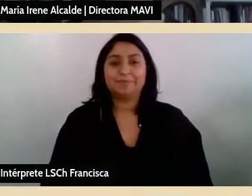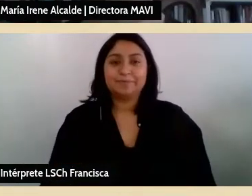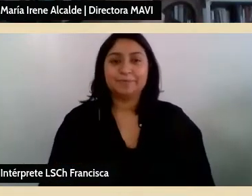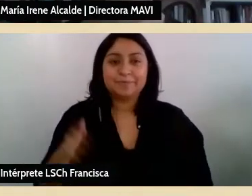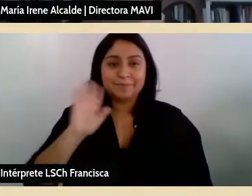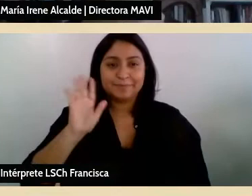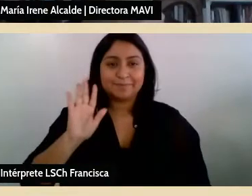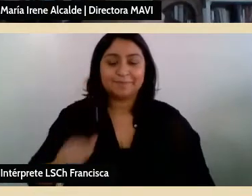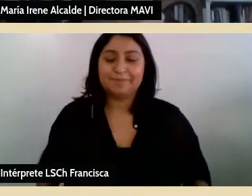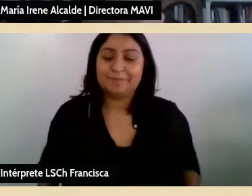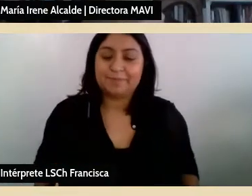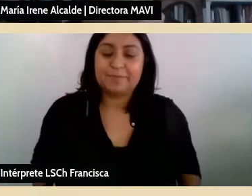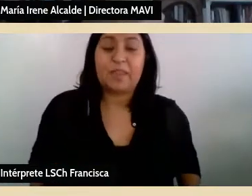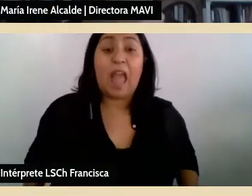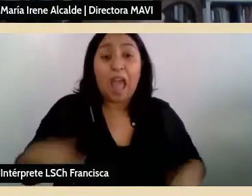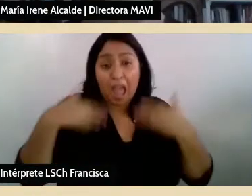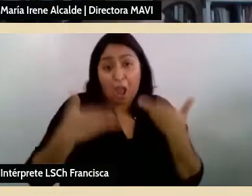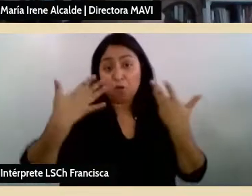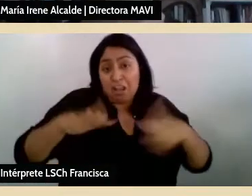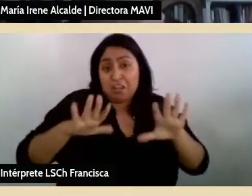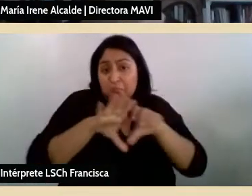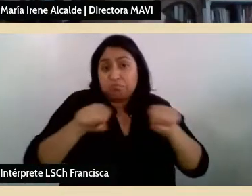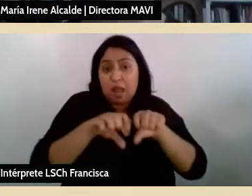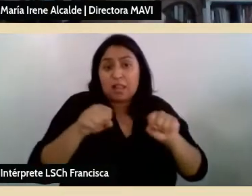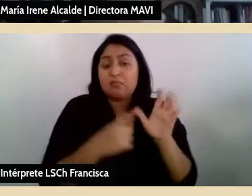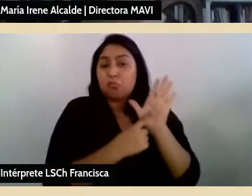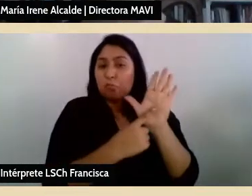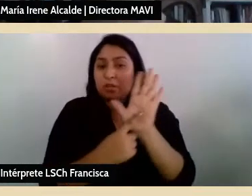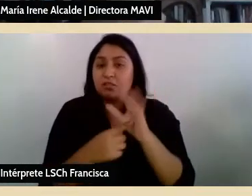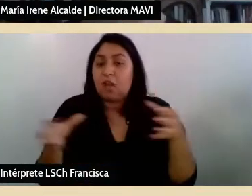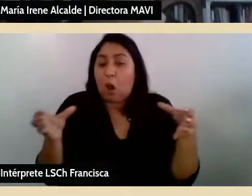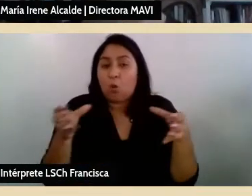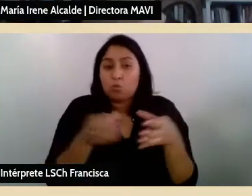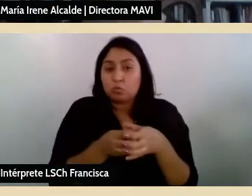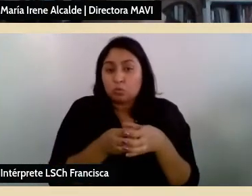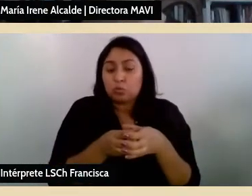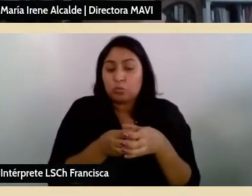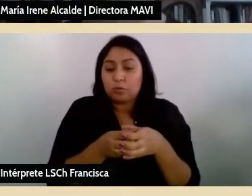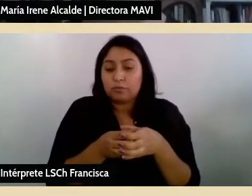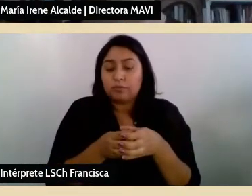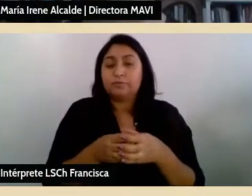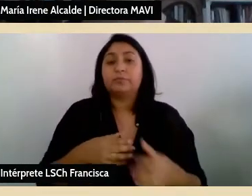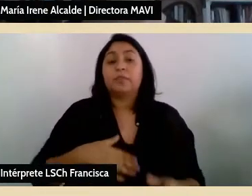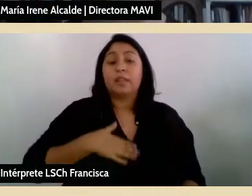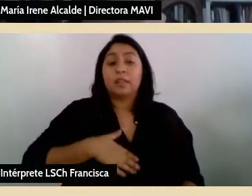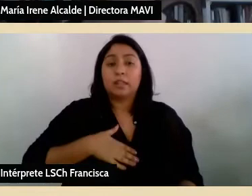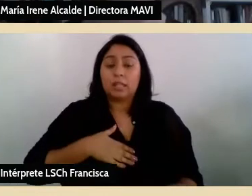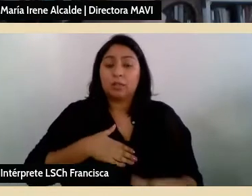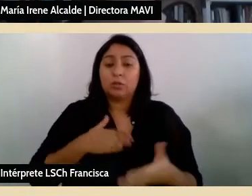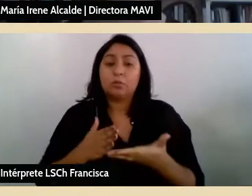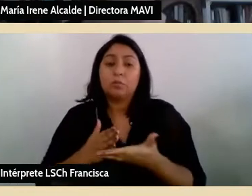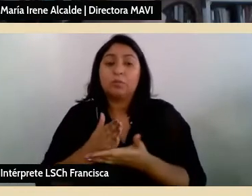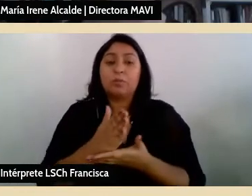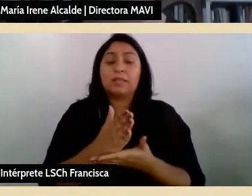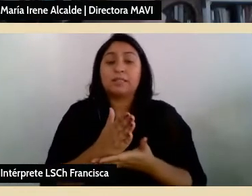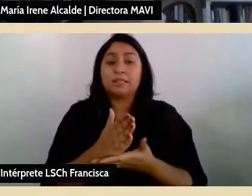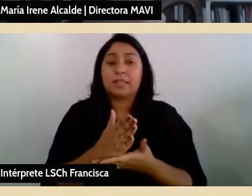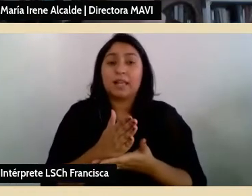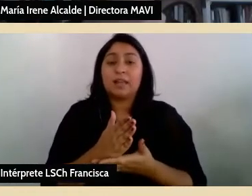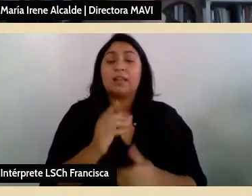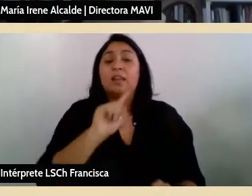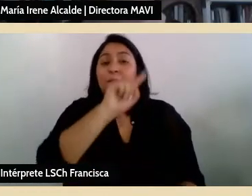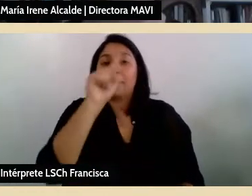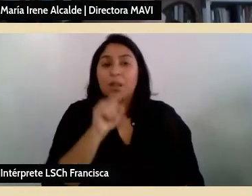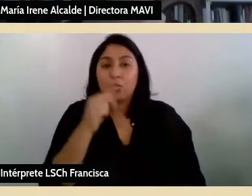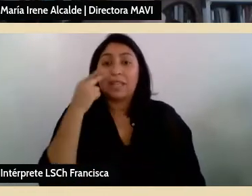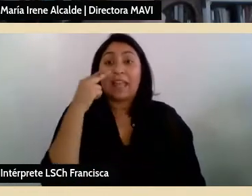Ahora ya habiendo presentado a todos los miembros de este panel, quiero partir haciendo una pregunta y también viendo ese video que